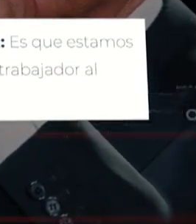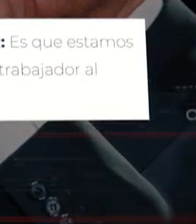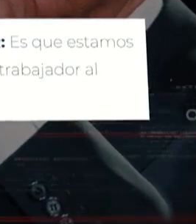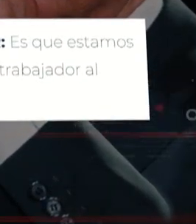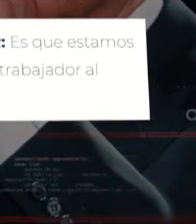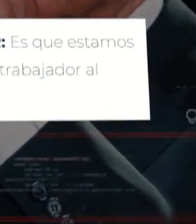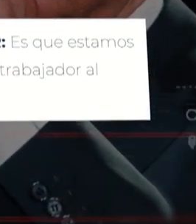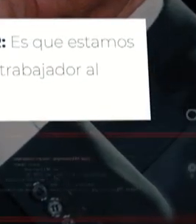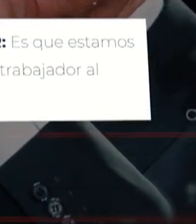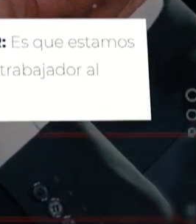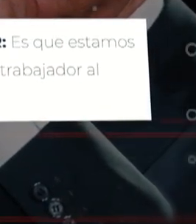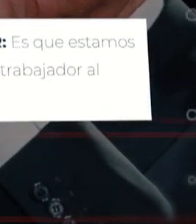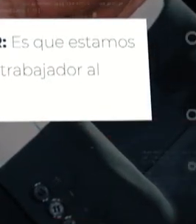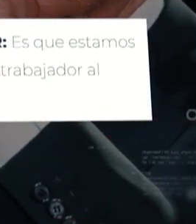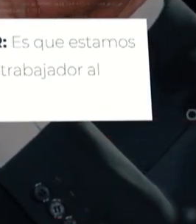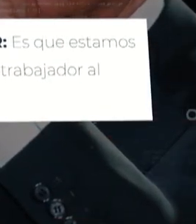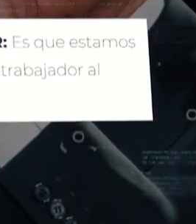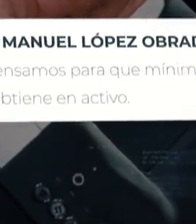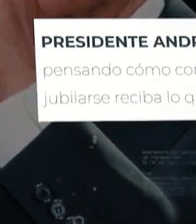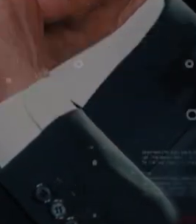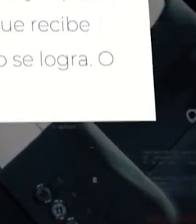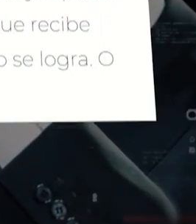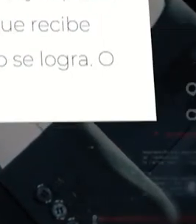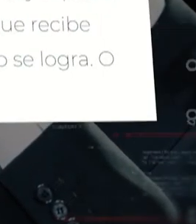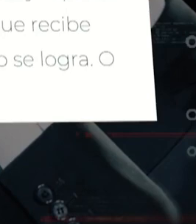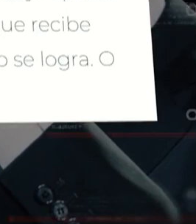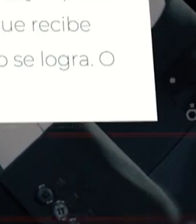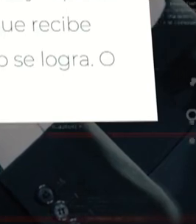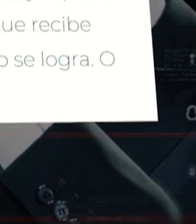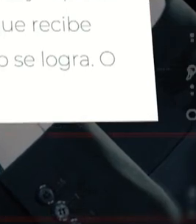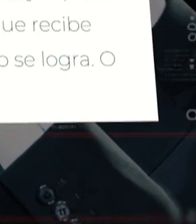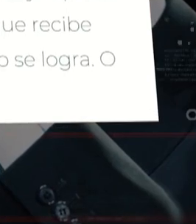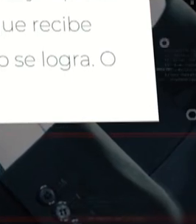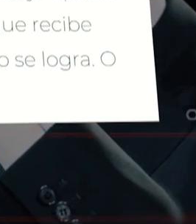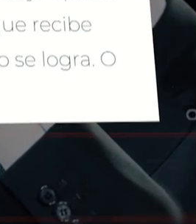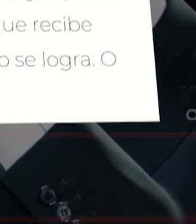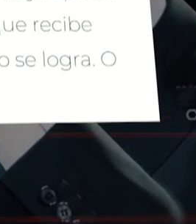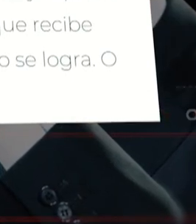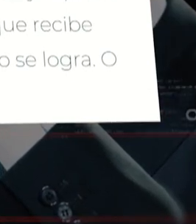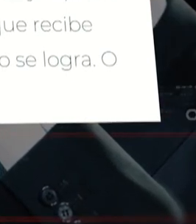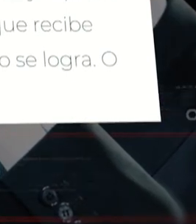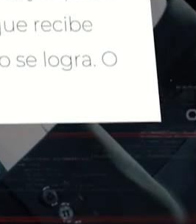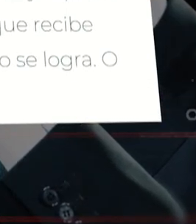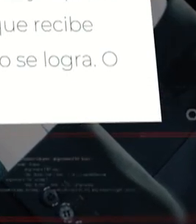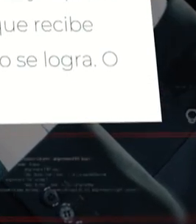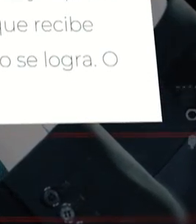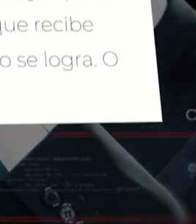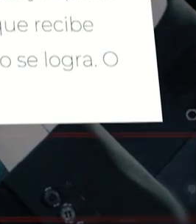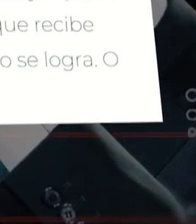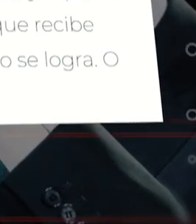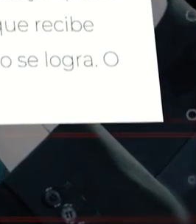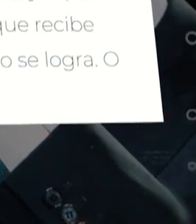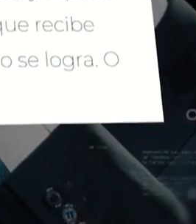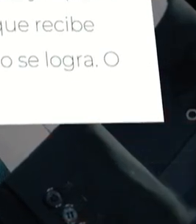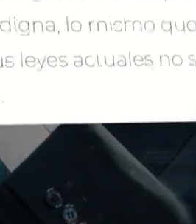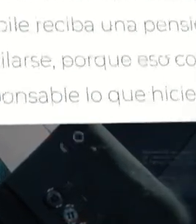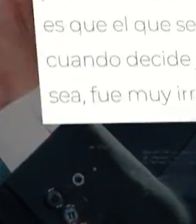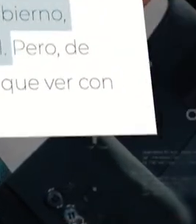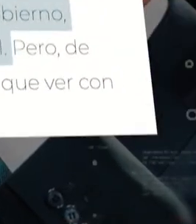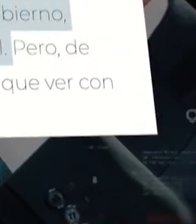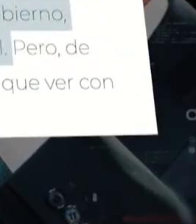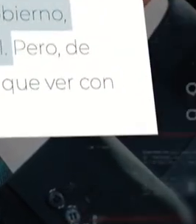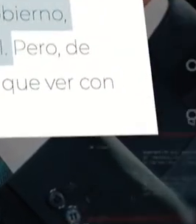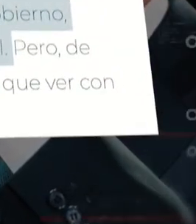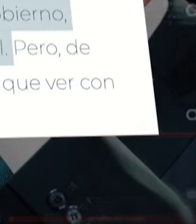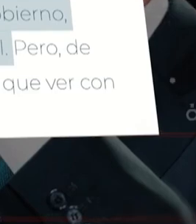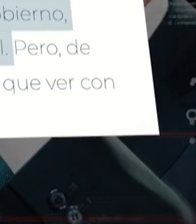los trabajadores reciban su sueldo completo al momento de jubilarse y no solo la mitad, como sucede en la actualidad.